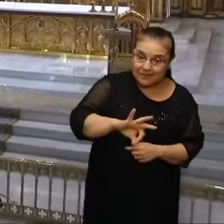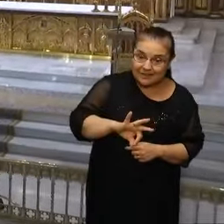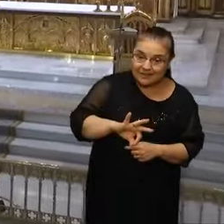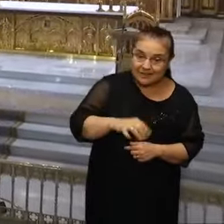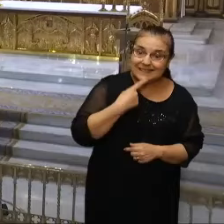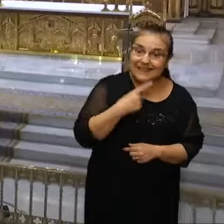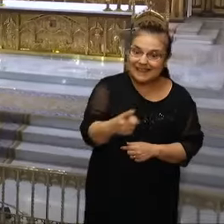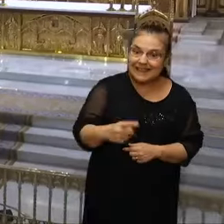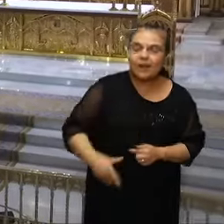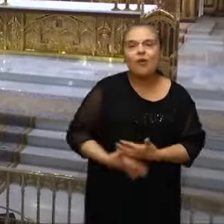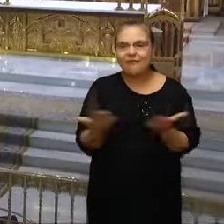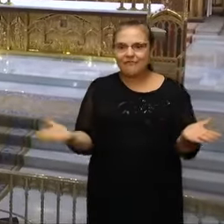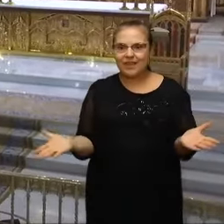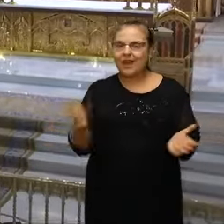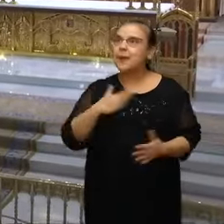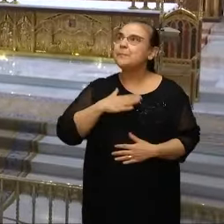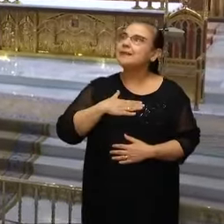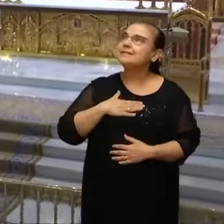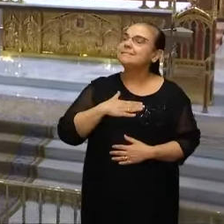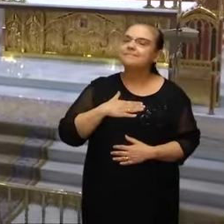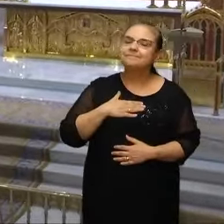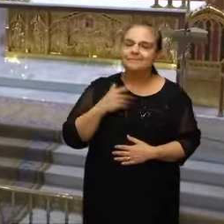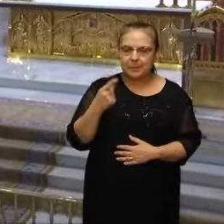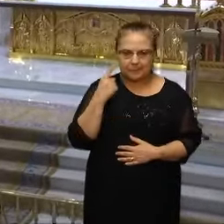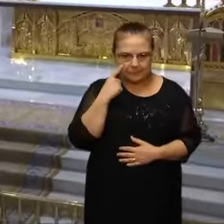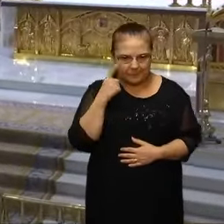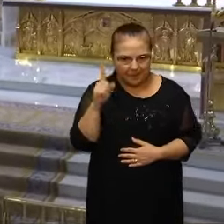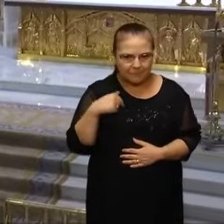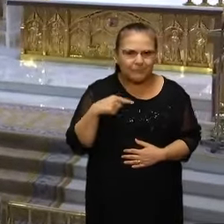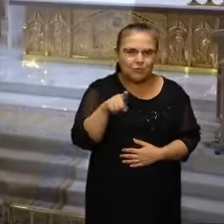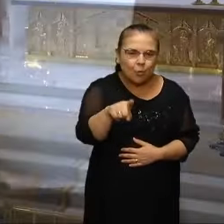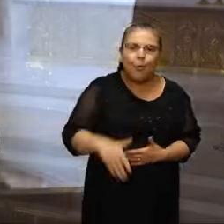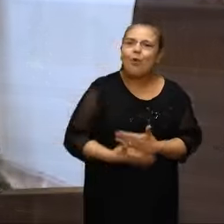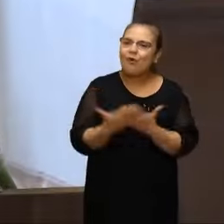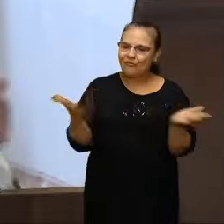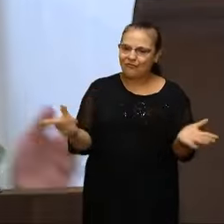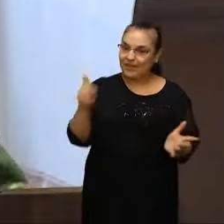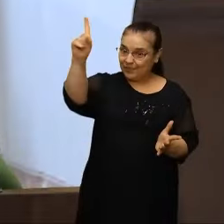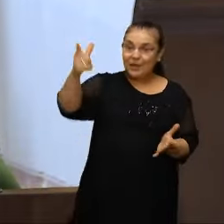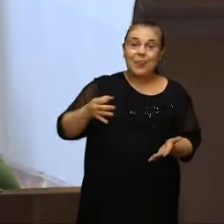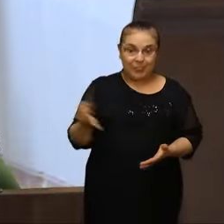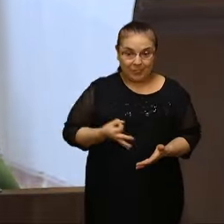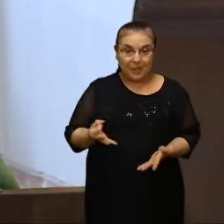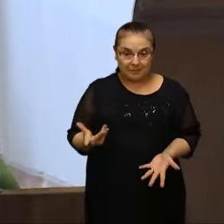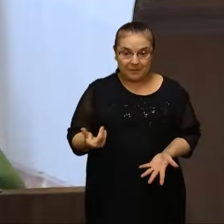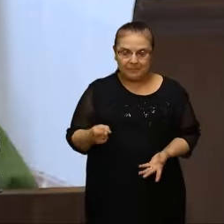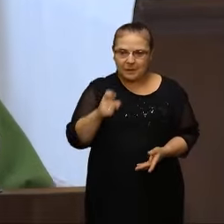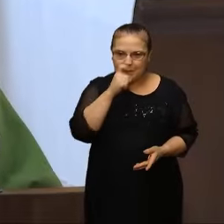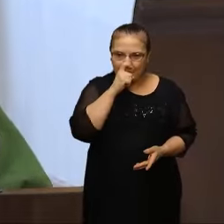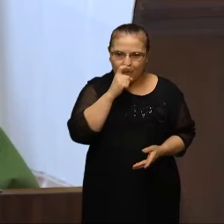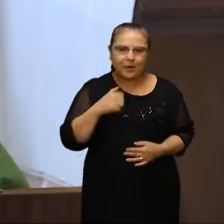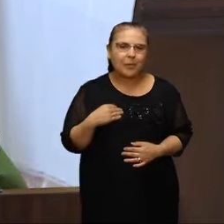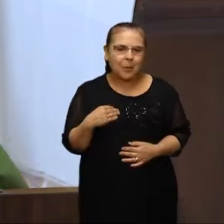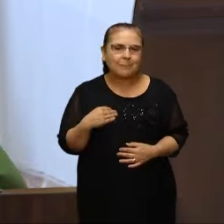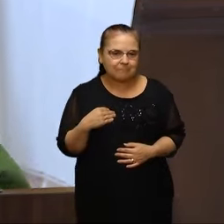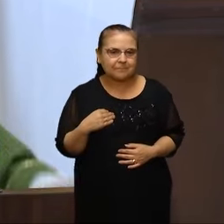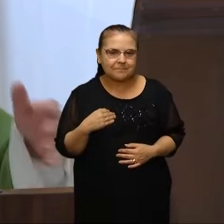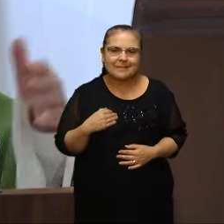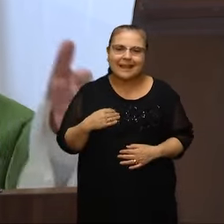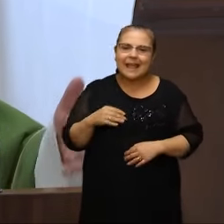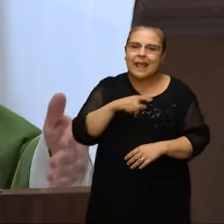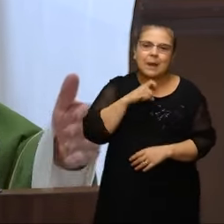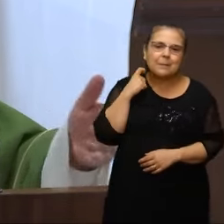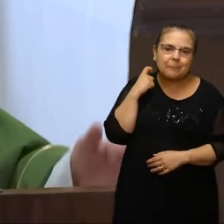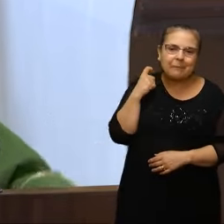Mira, tú tienes que confiar en Dios y Dios confía en ti. Me acuerdo aquello del padre Pío cuando aquel médico le pidió